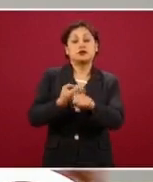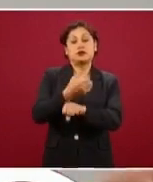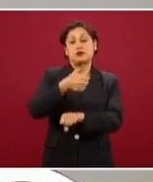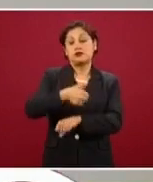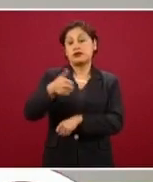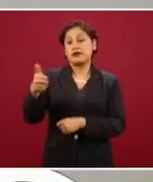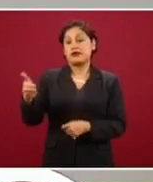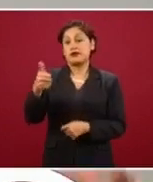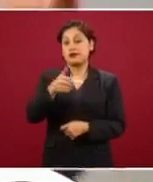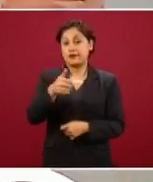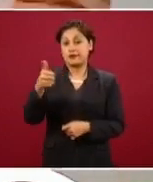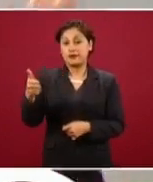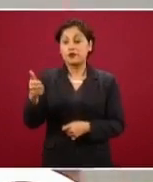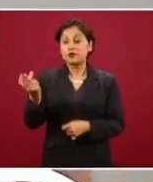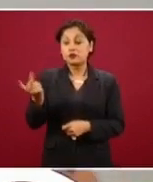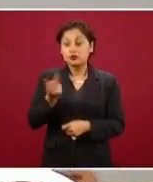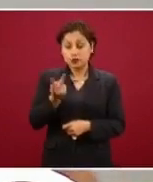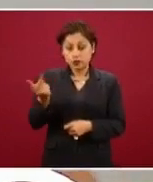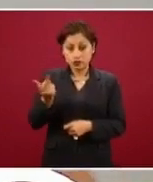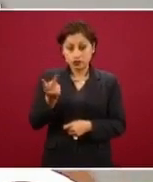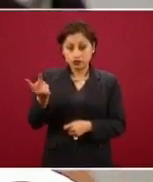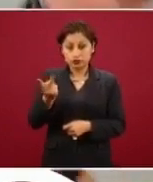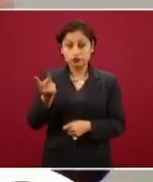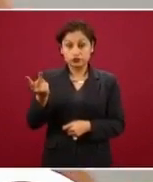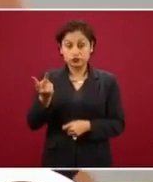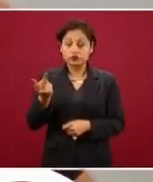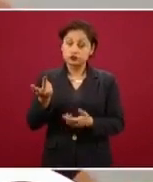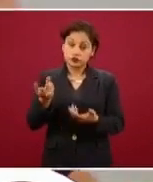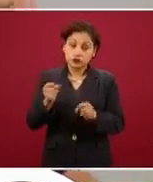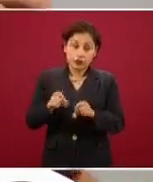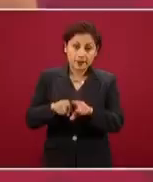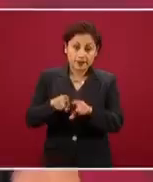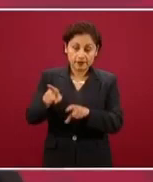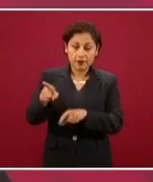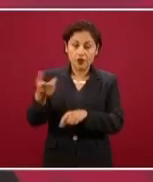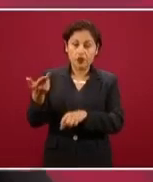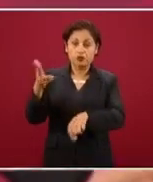Y ese hospital, como las unidades médicas,